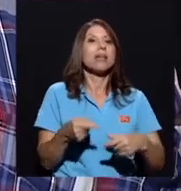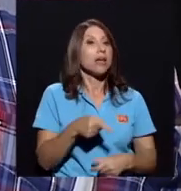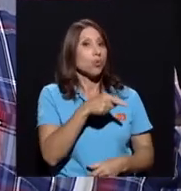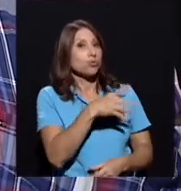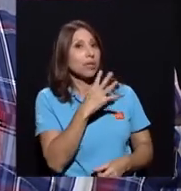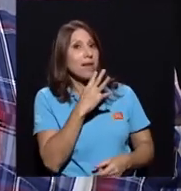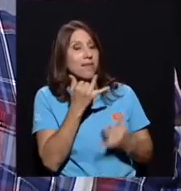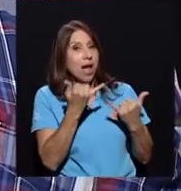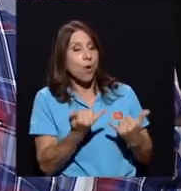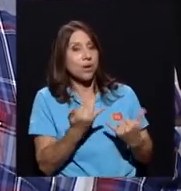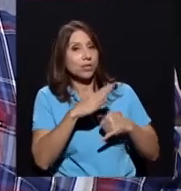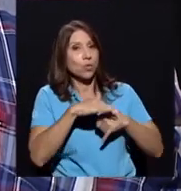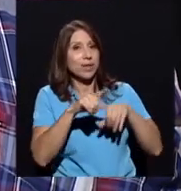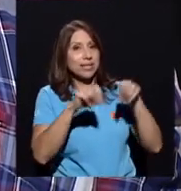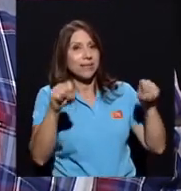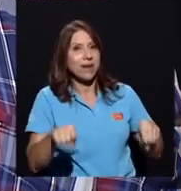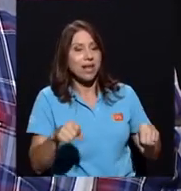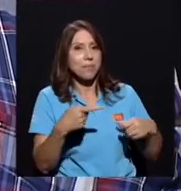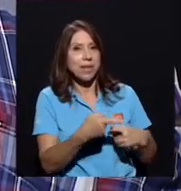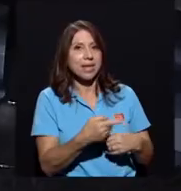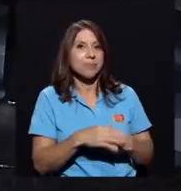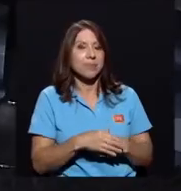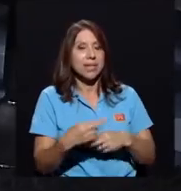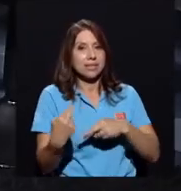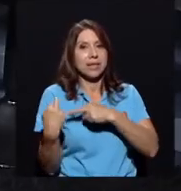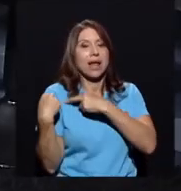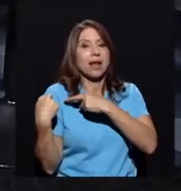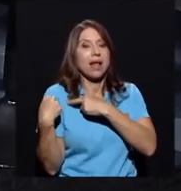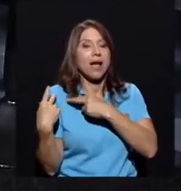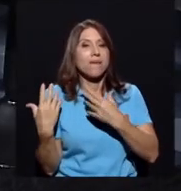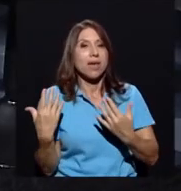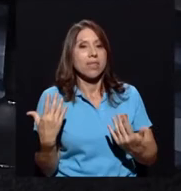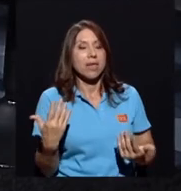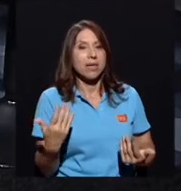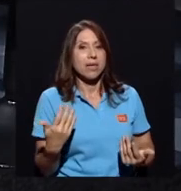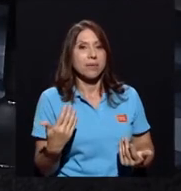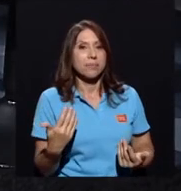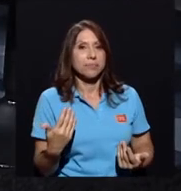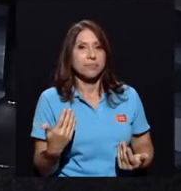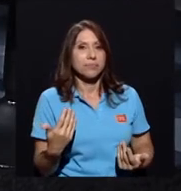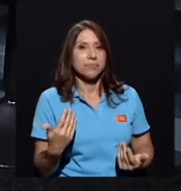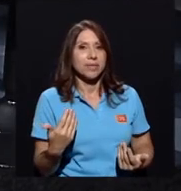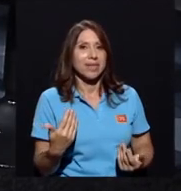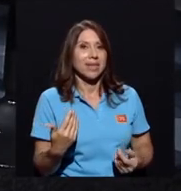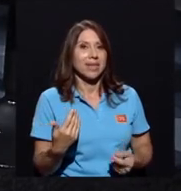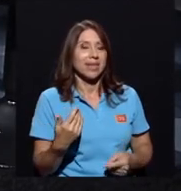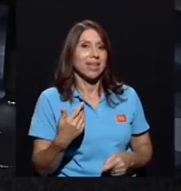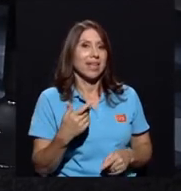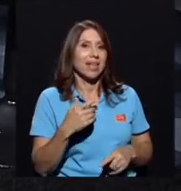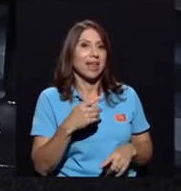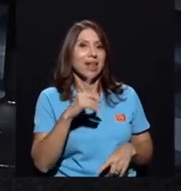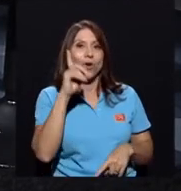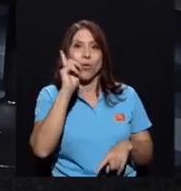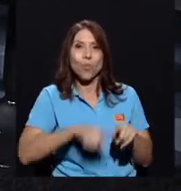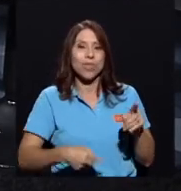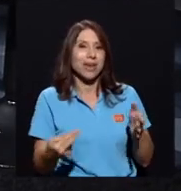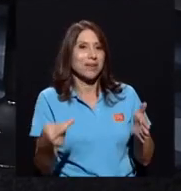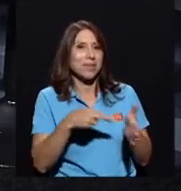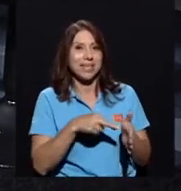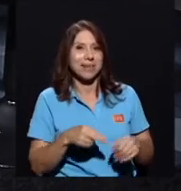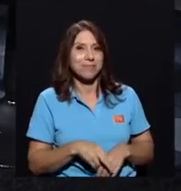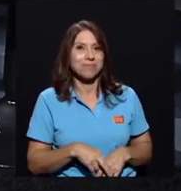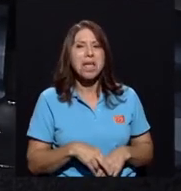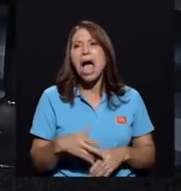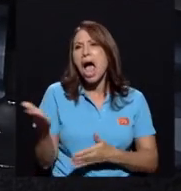que se encargaba de y que no lo pudiera volver a repetir había unos castigos